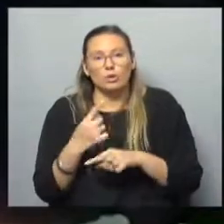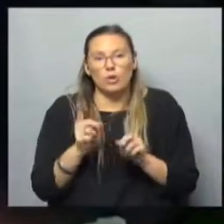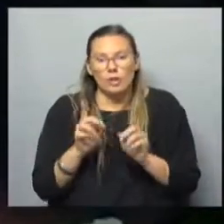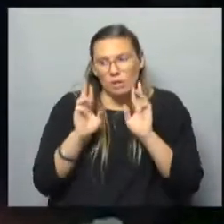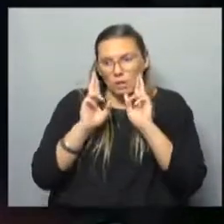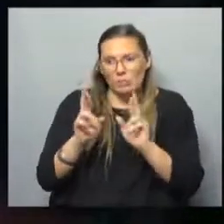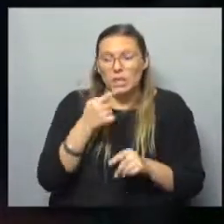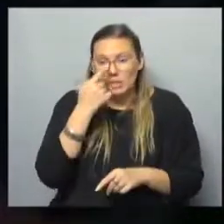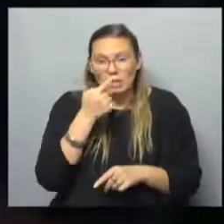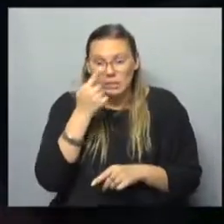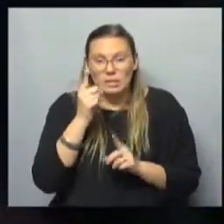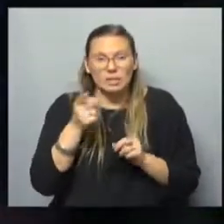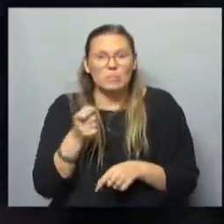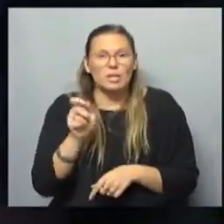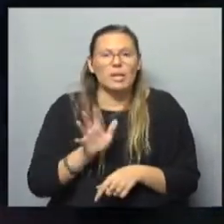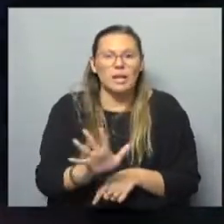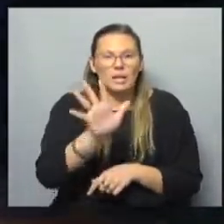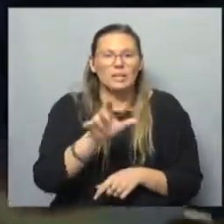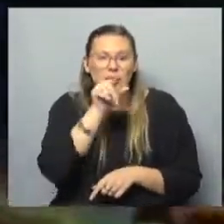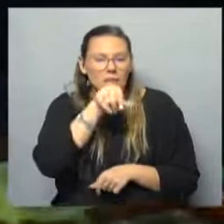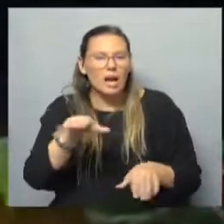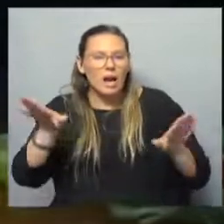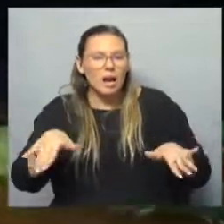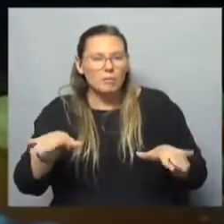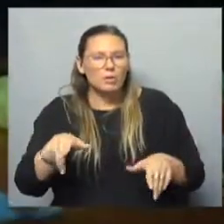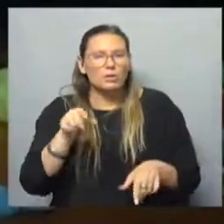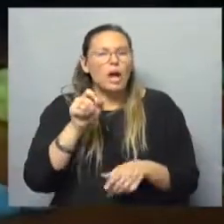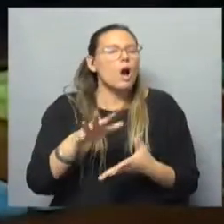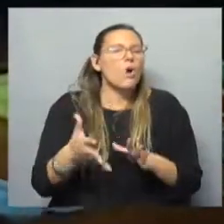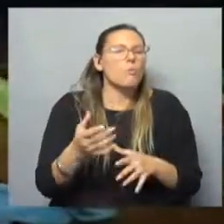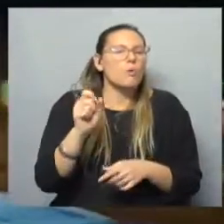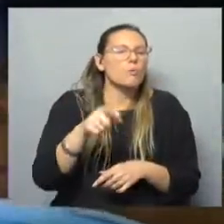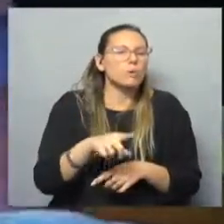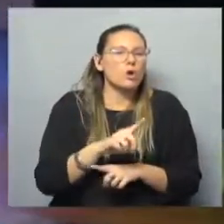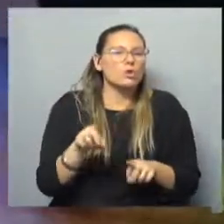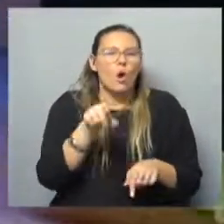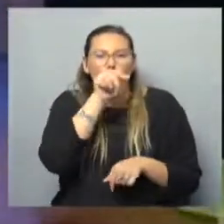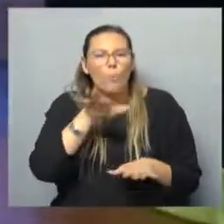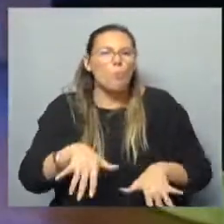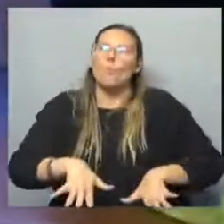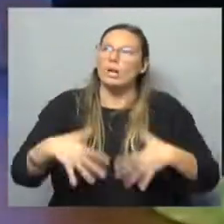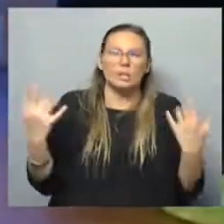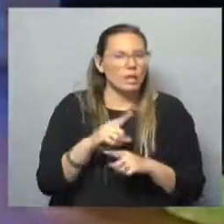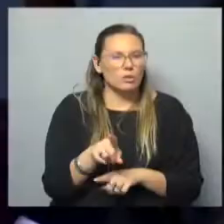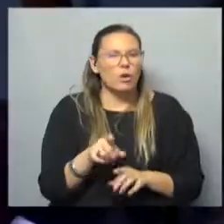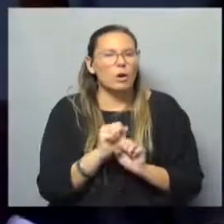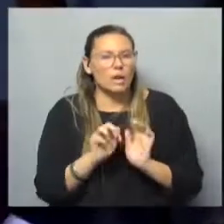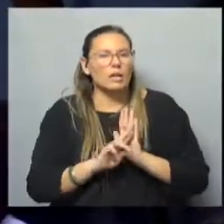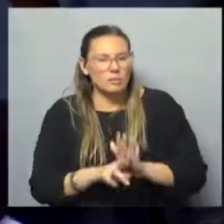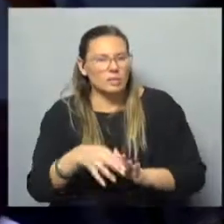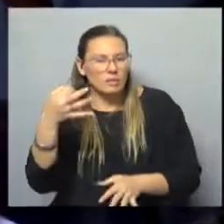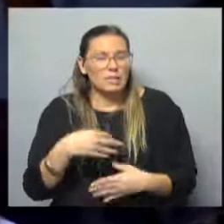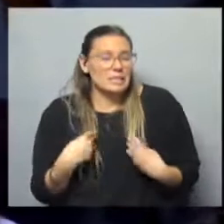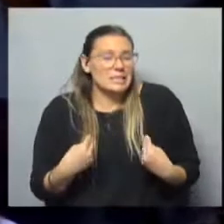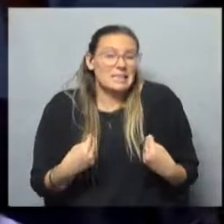eso era interesante, ver además las particularidades de la gaviota como ave, para que no sea un ave cualquiera. ¿Y qué se siente?